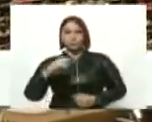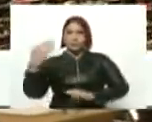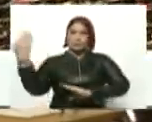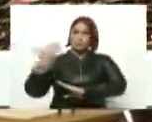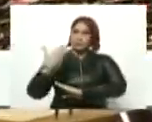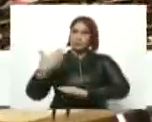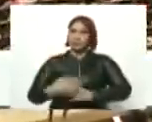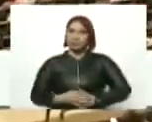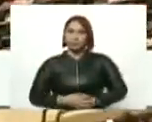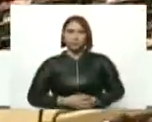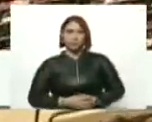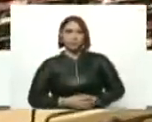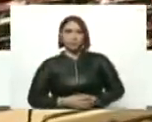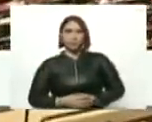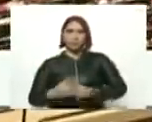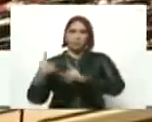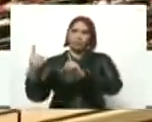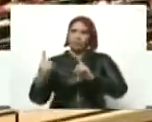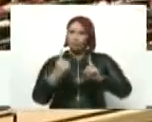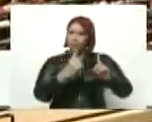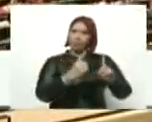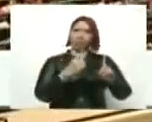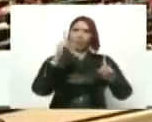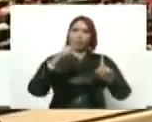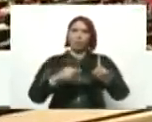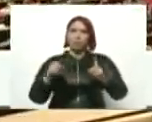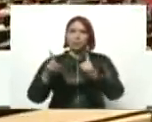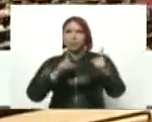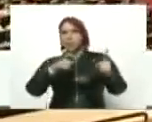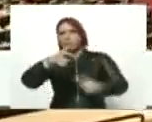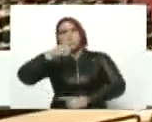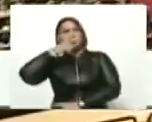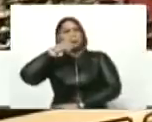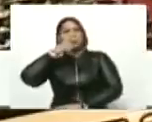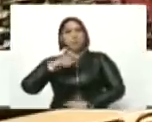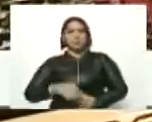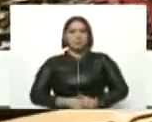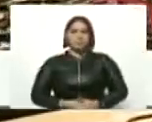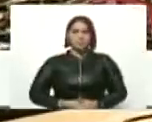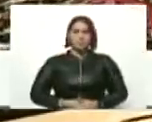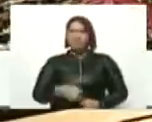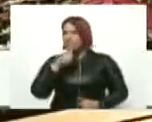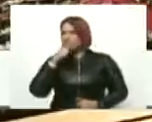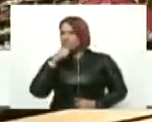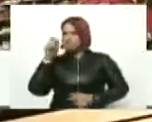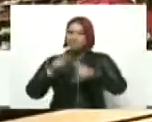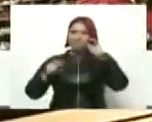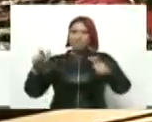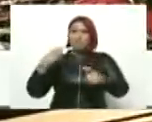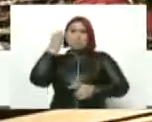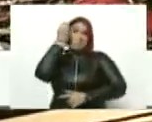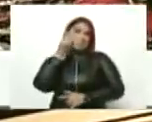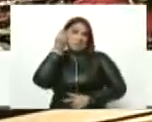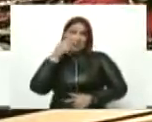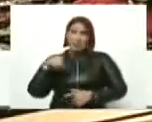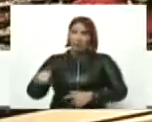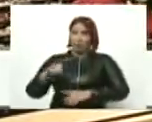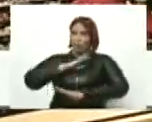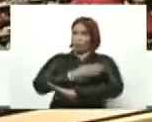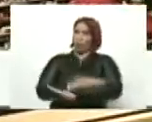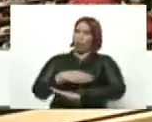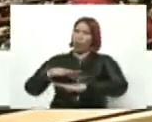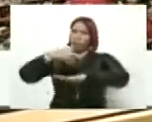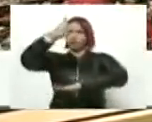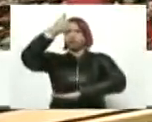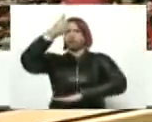sanciones, a amenazas, a persecuciones por quienes creen que son el imperio más poderoso del